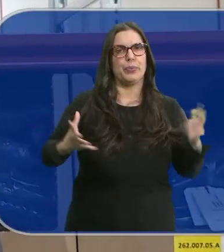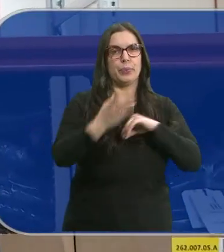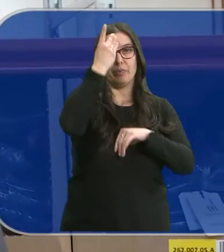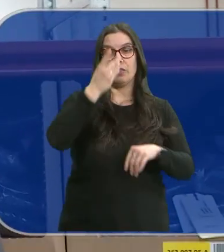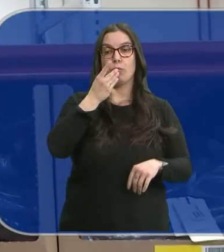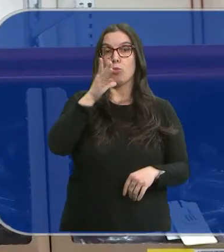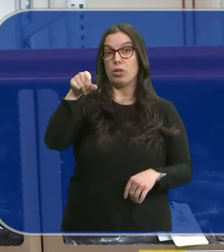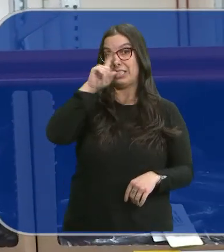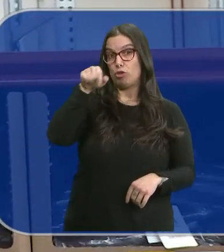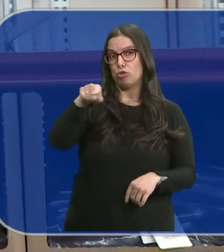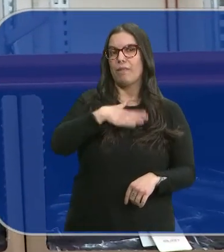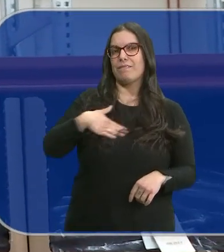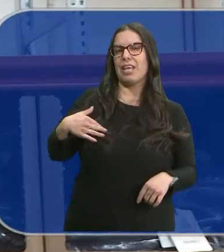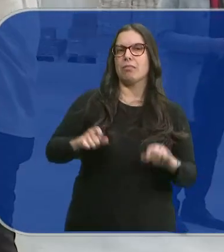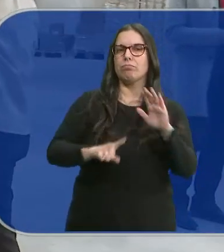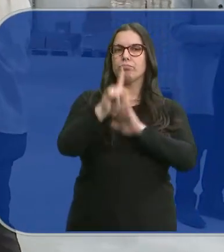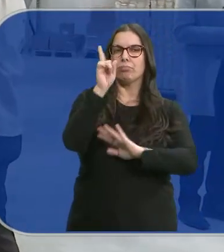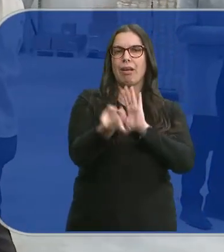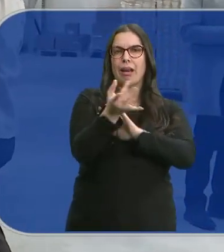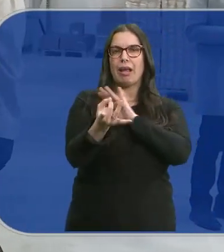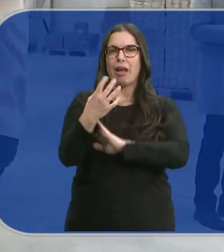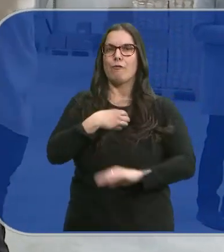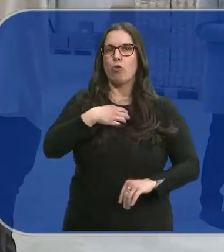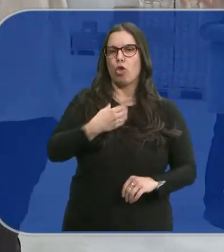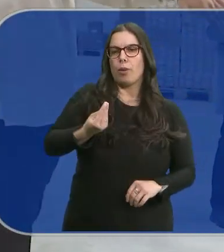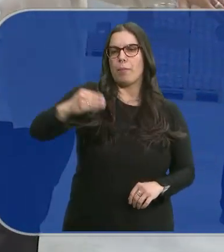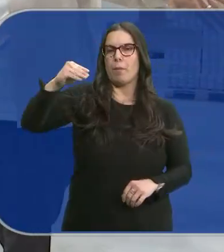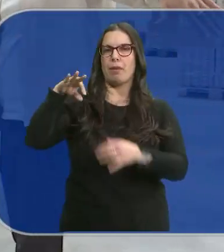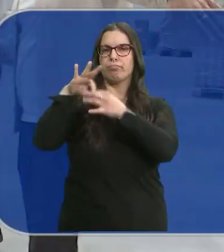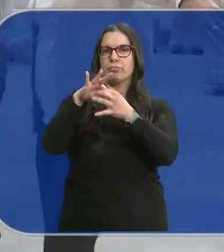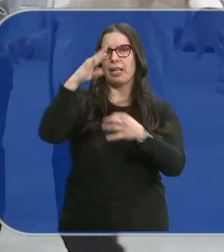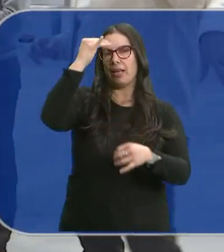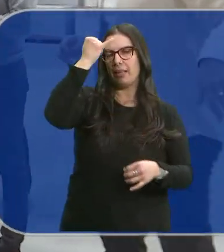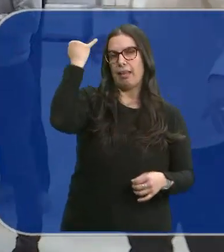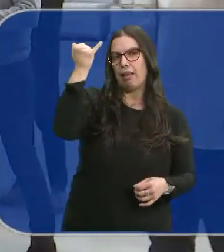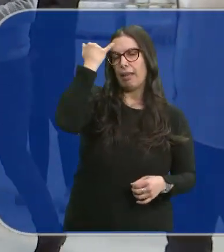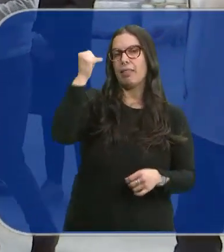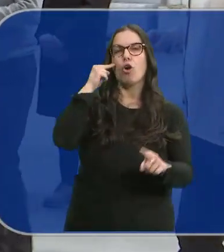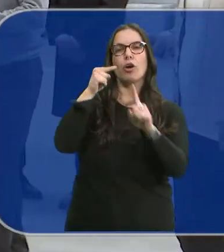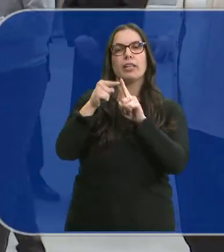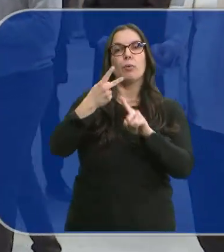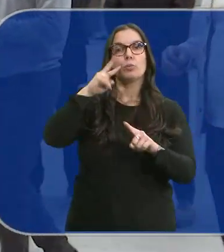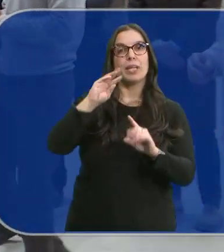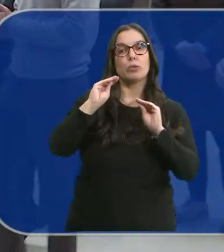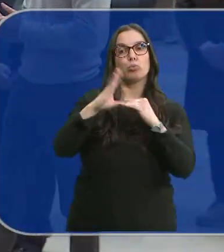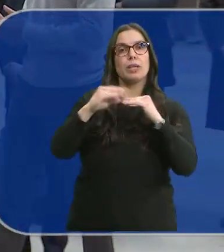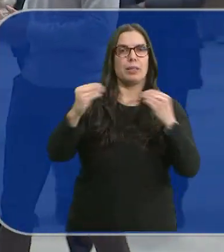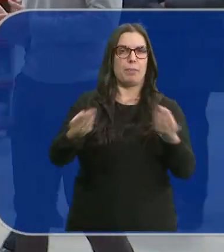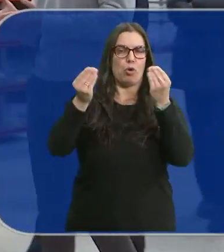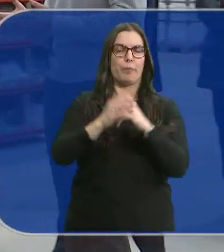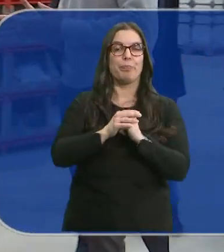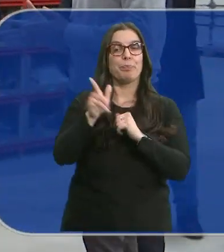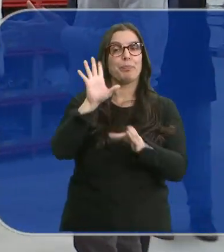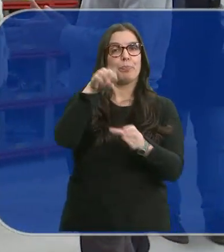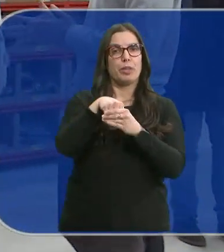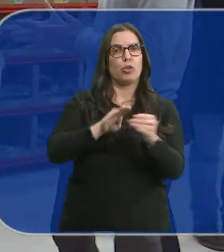en 2026 por desarrollar nuevas funcionalidades de inteligencia artificial dirigidas a mejorar la experiencia de sus clientes.